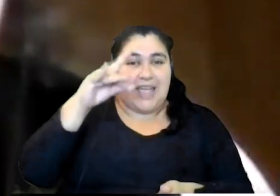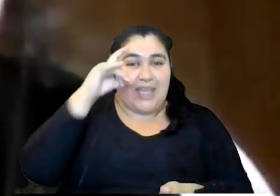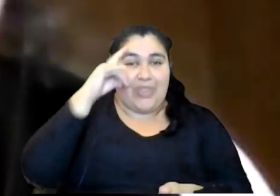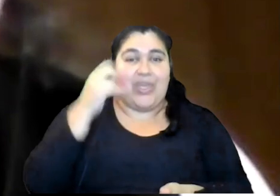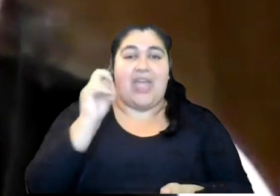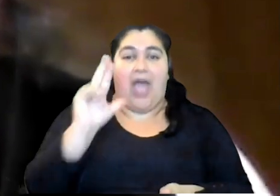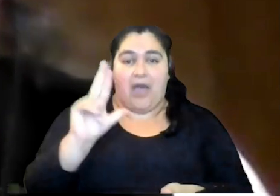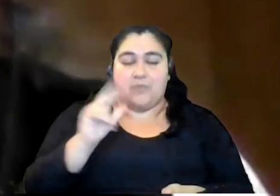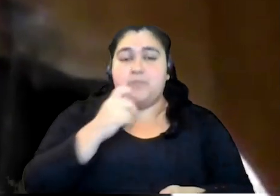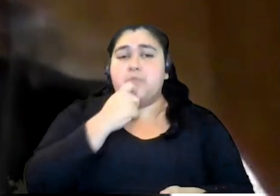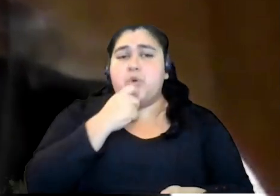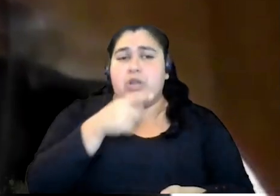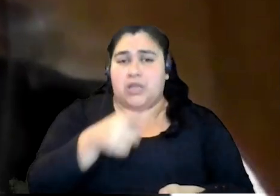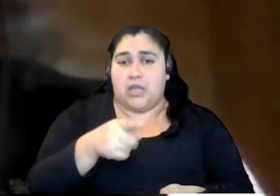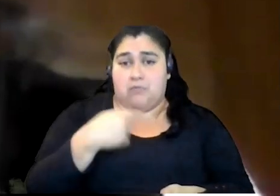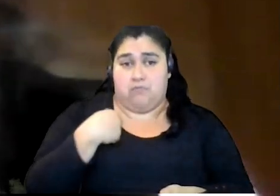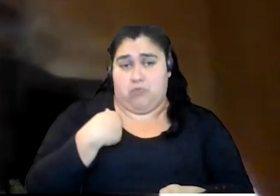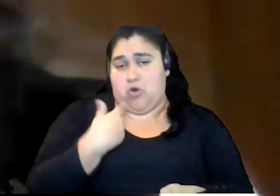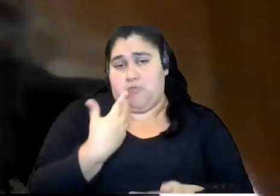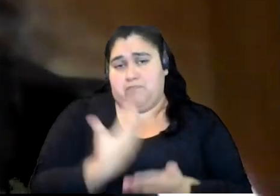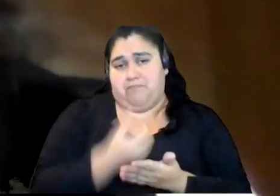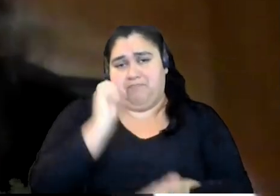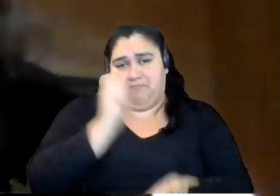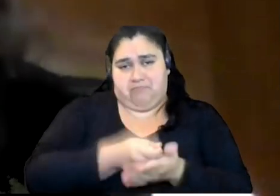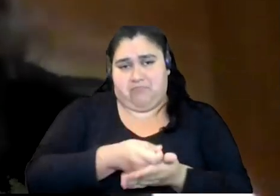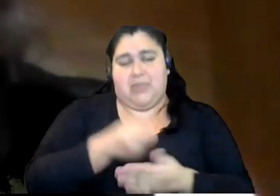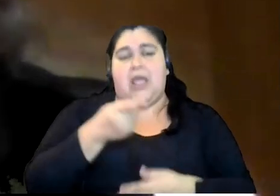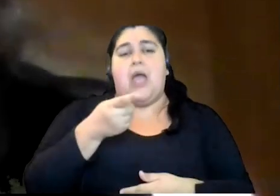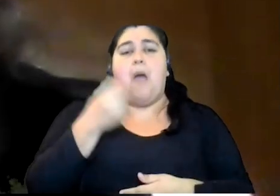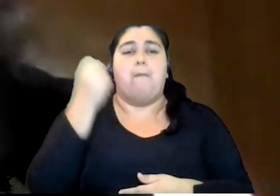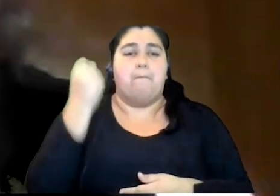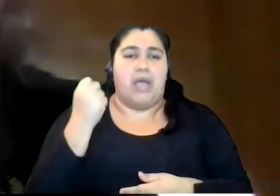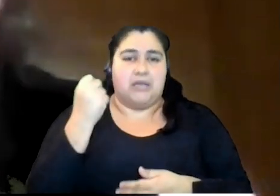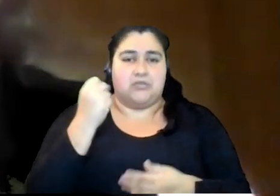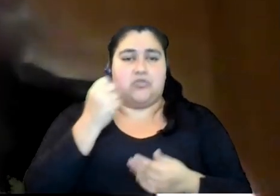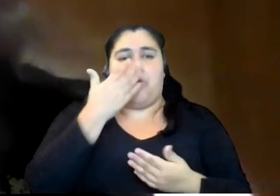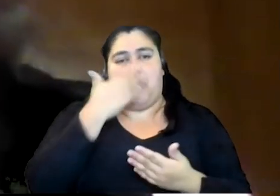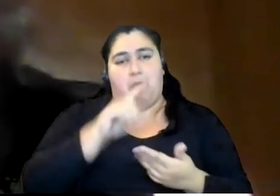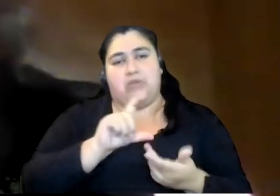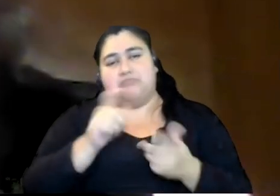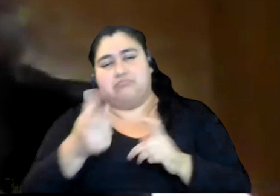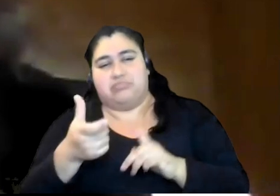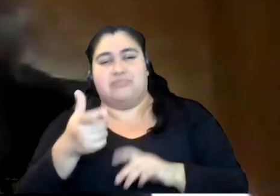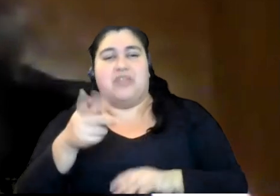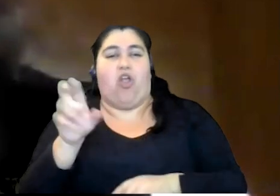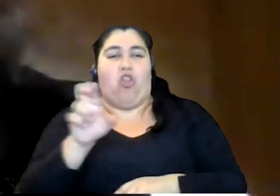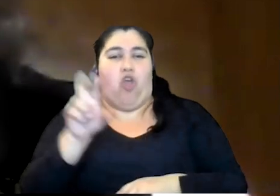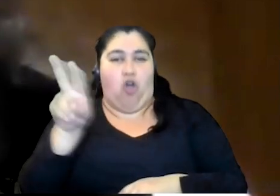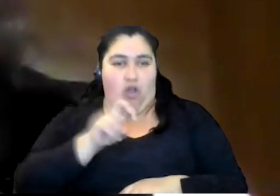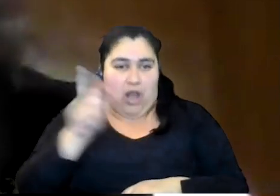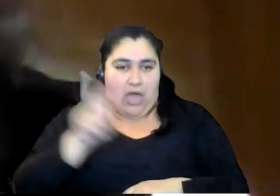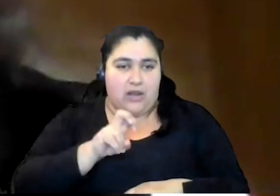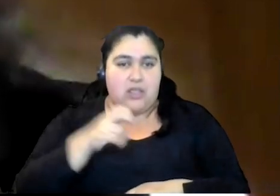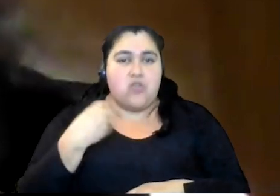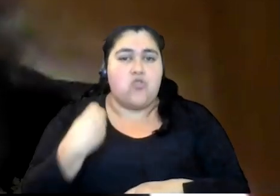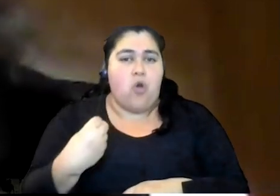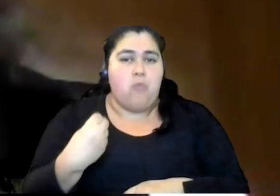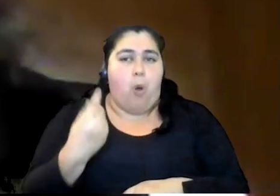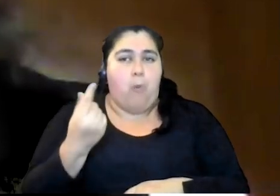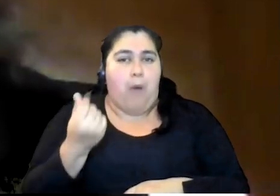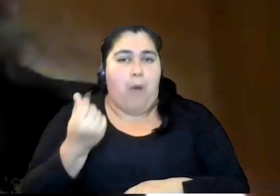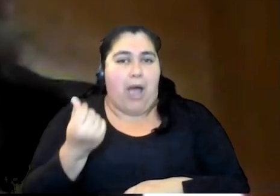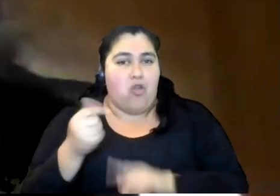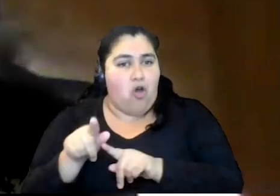En caso de que lo adquiera en peso y lo enajene en dólares, ¿qué valor de venta considero? ¿El valor